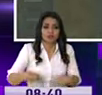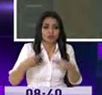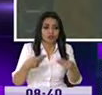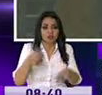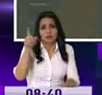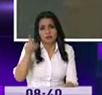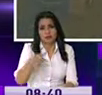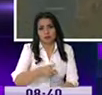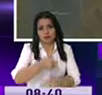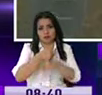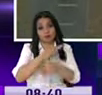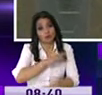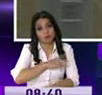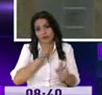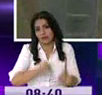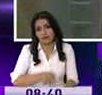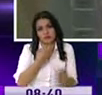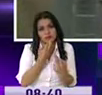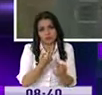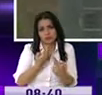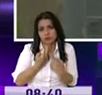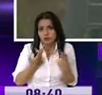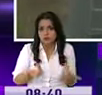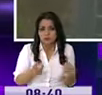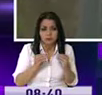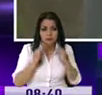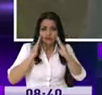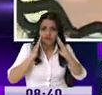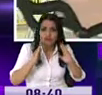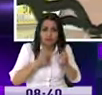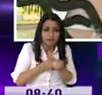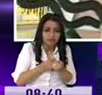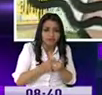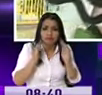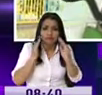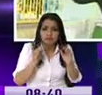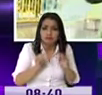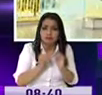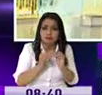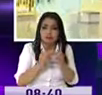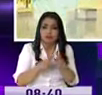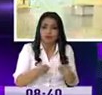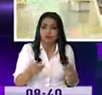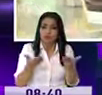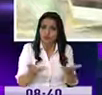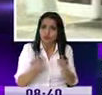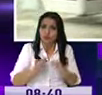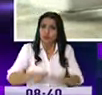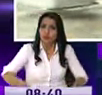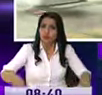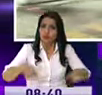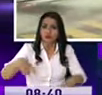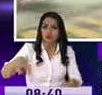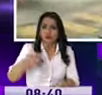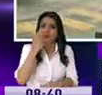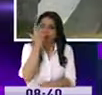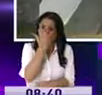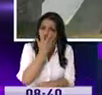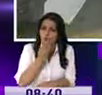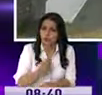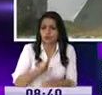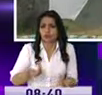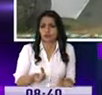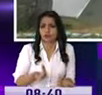autoridad municipal pues ponga un poquito más, arrime más el hombro y busquemos soluciones para una zona turística que es innegable de